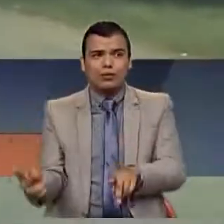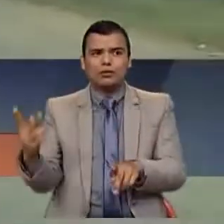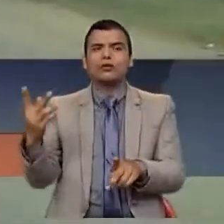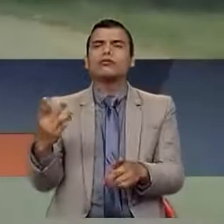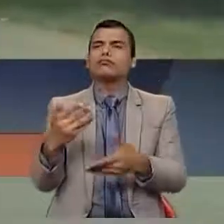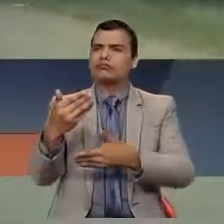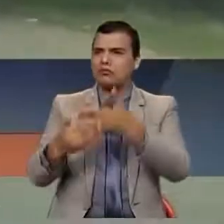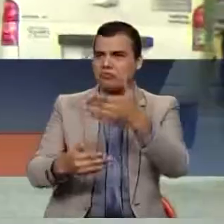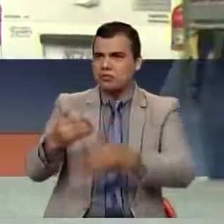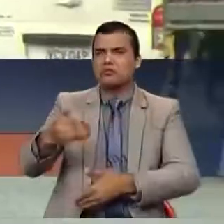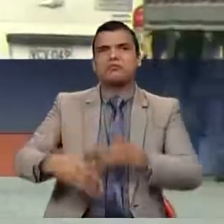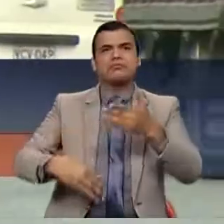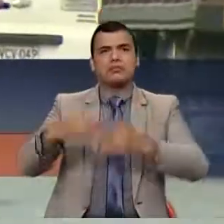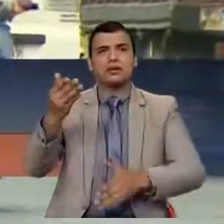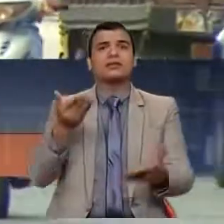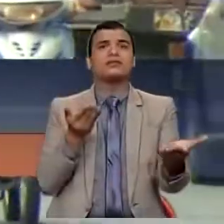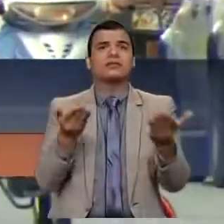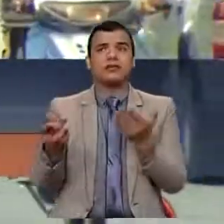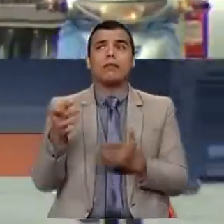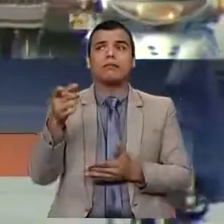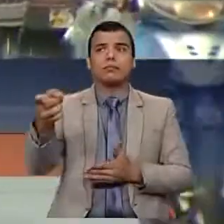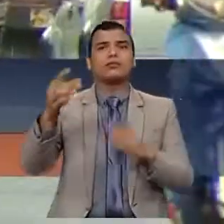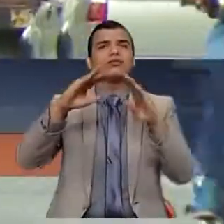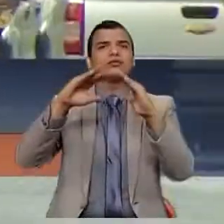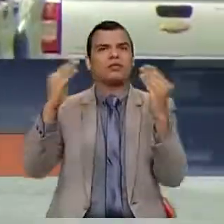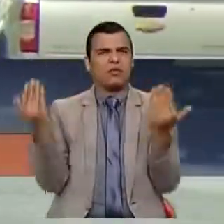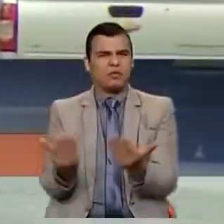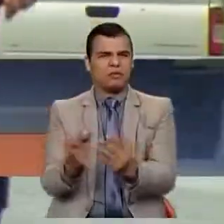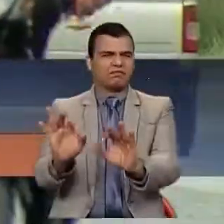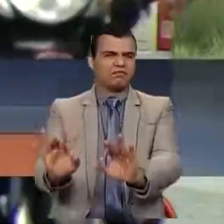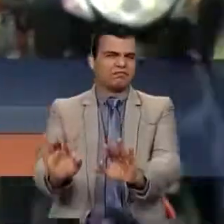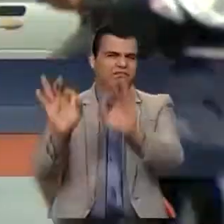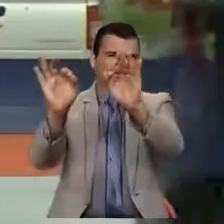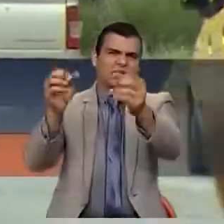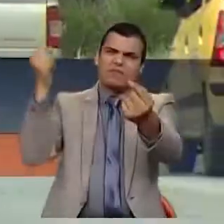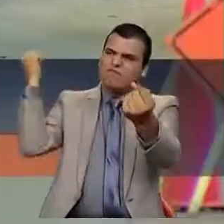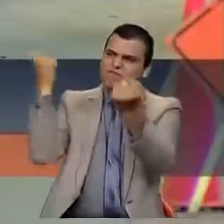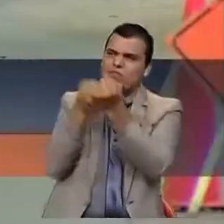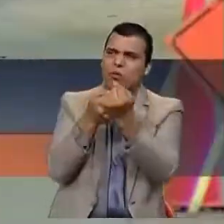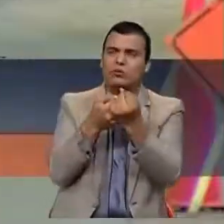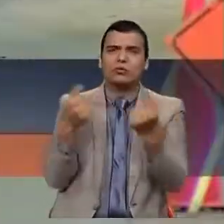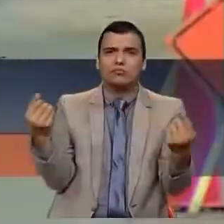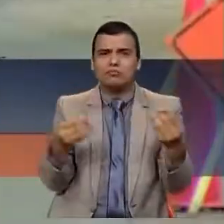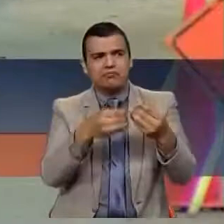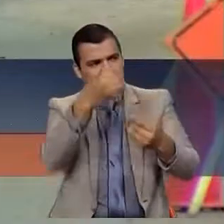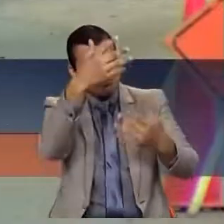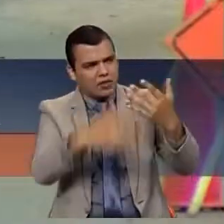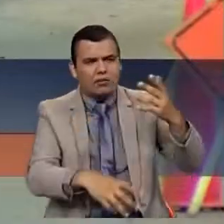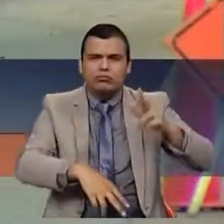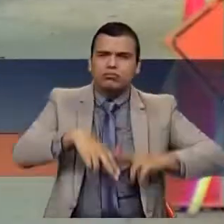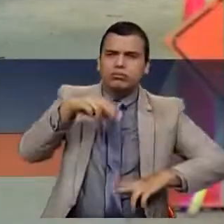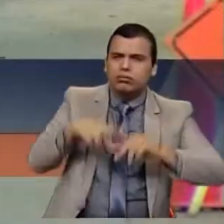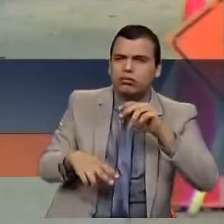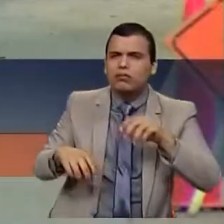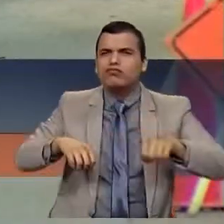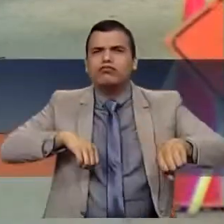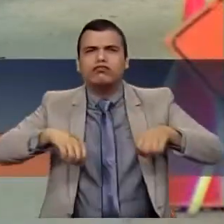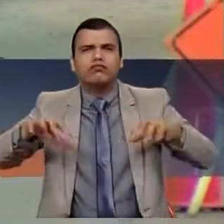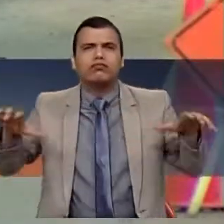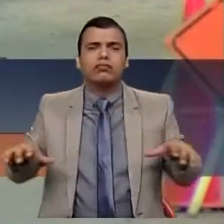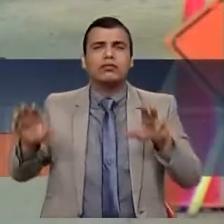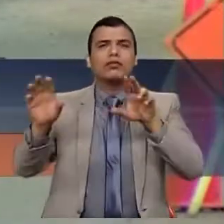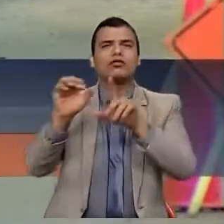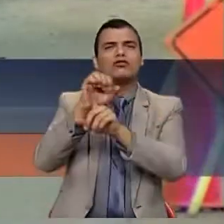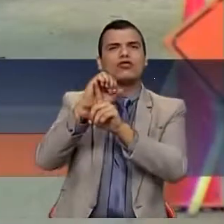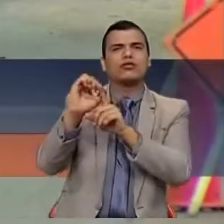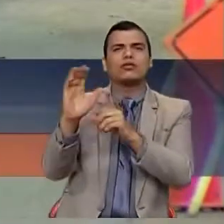marcha, que vamos a tener un colegio 10, que se está apoyando todas las obras, todo el tema social desde la